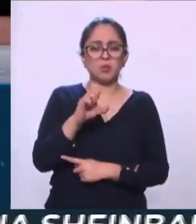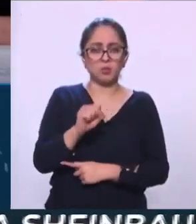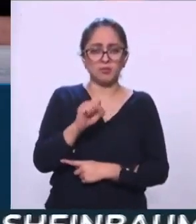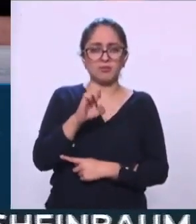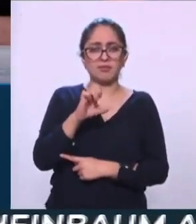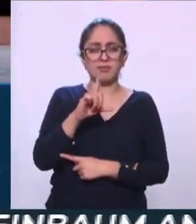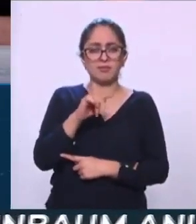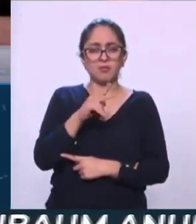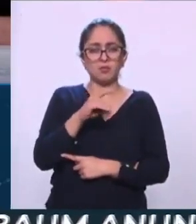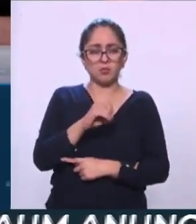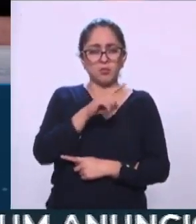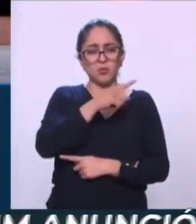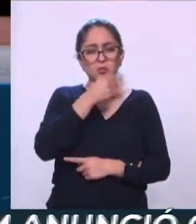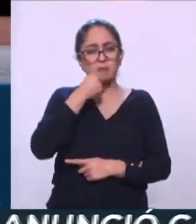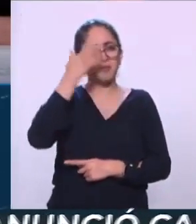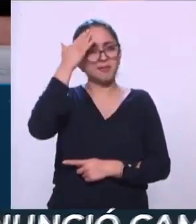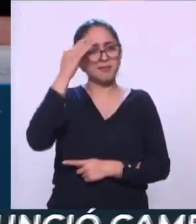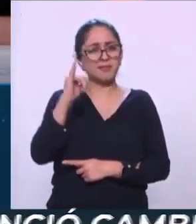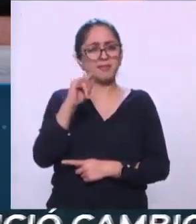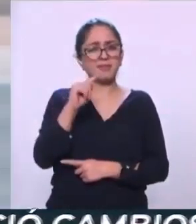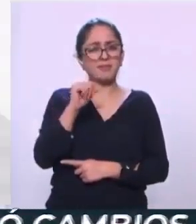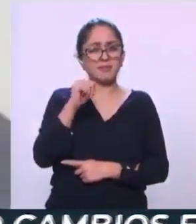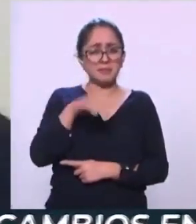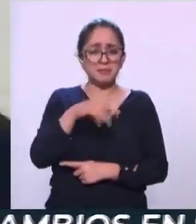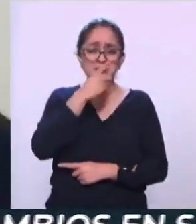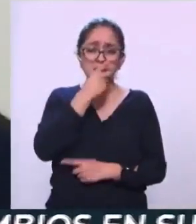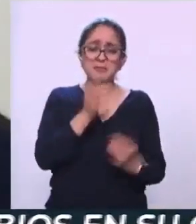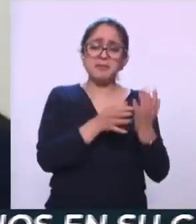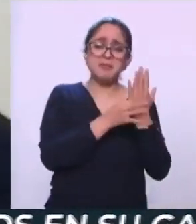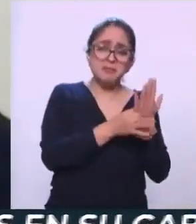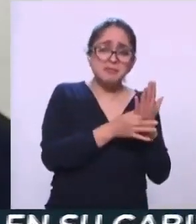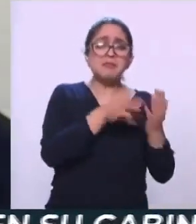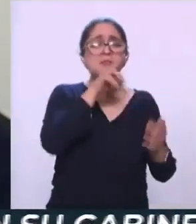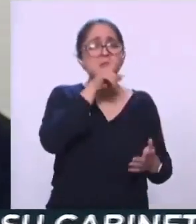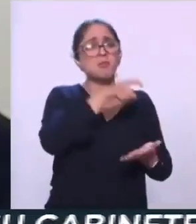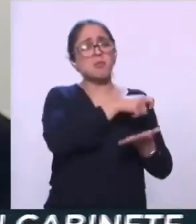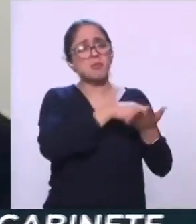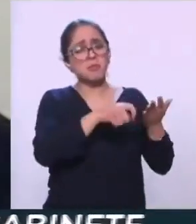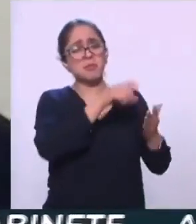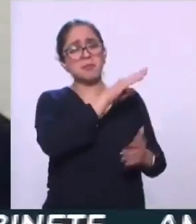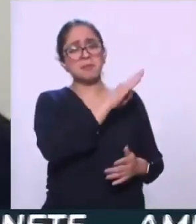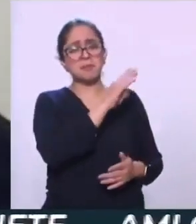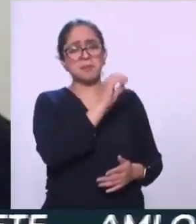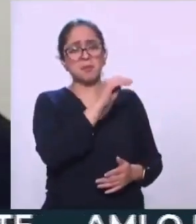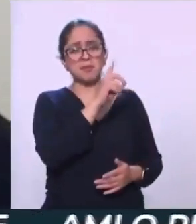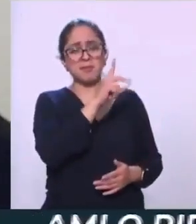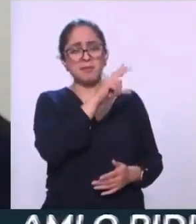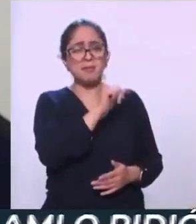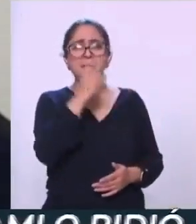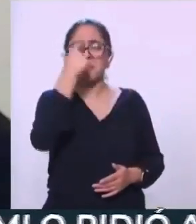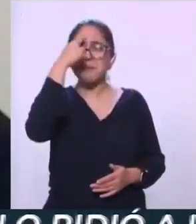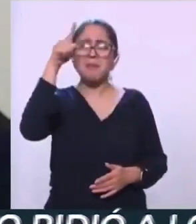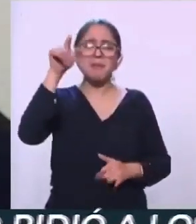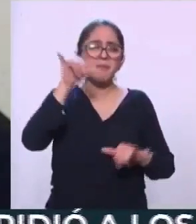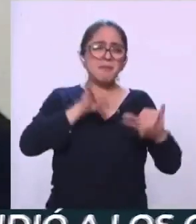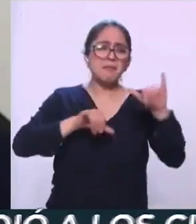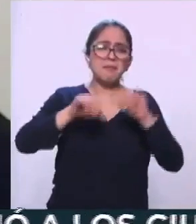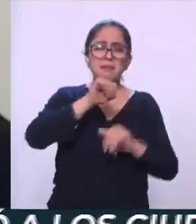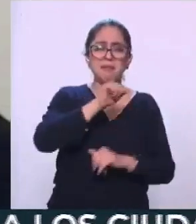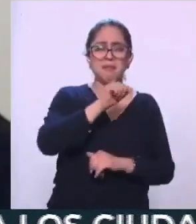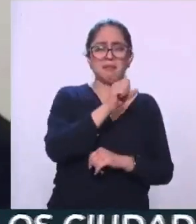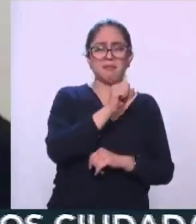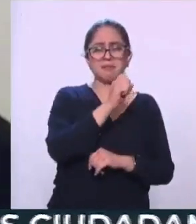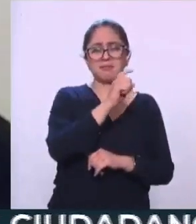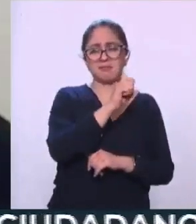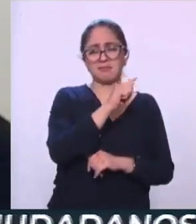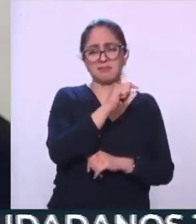ITAM, diciendo que México tendría que haber comprado las de Moderna en lugar que las de AstraZeneca y otra empresa